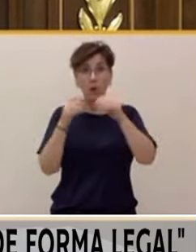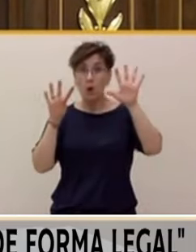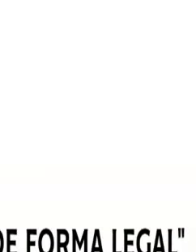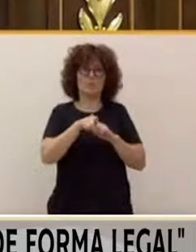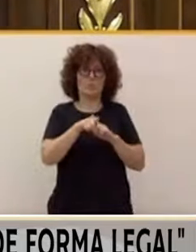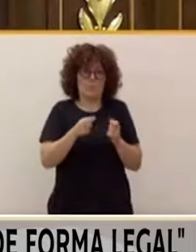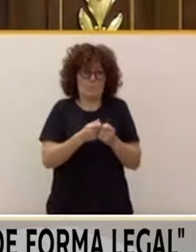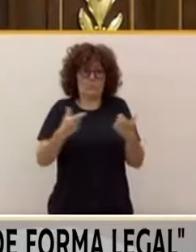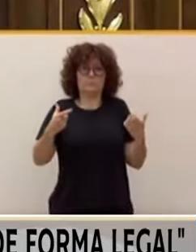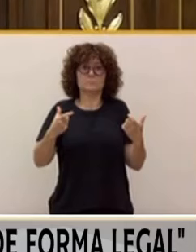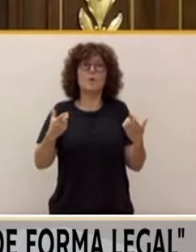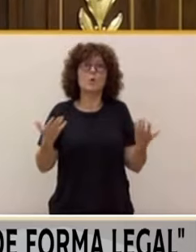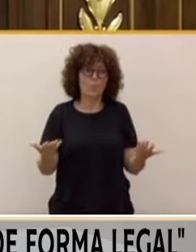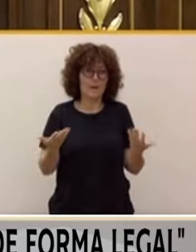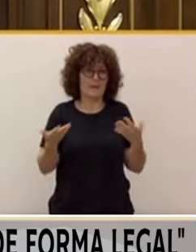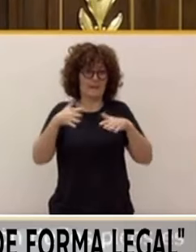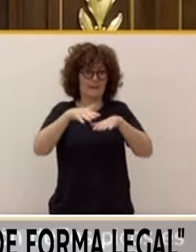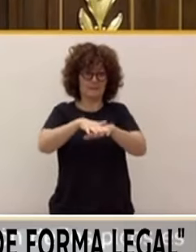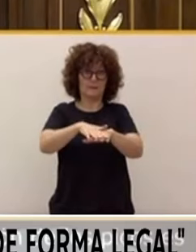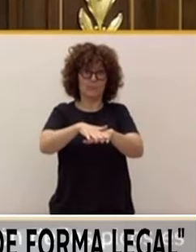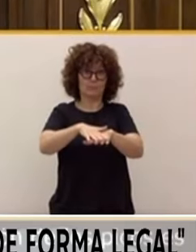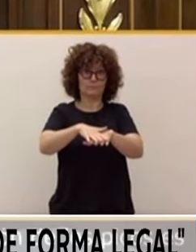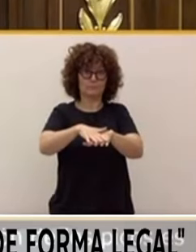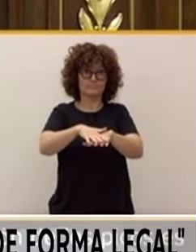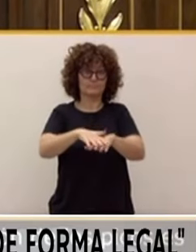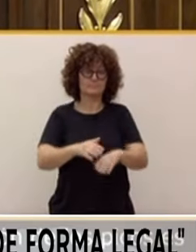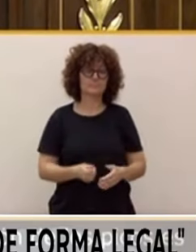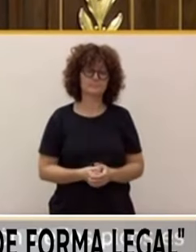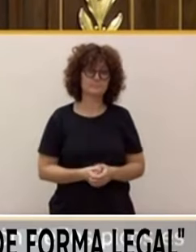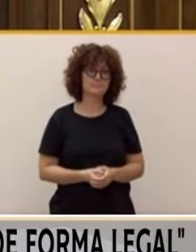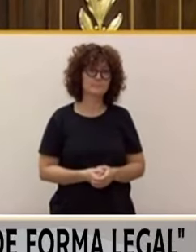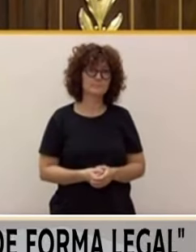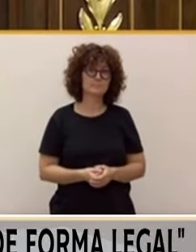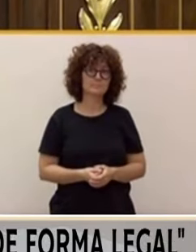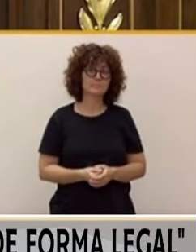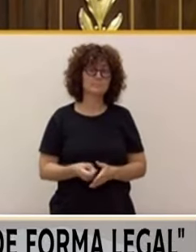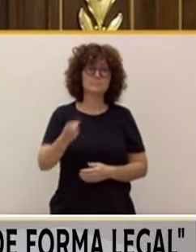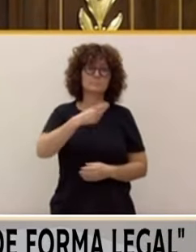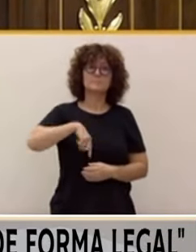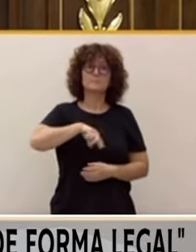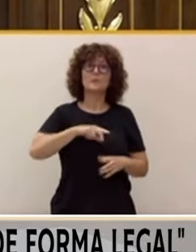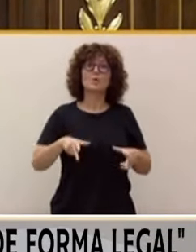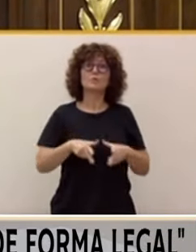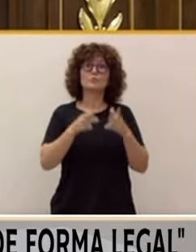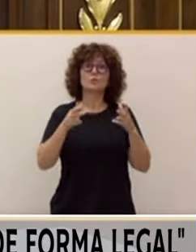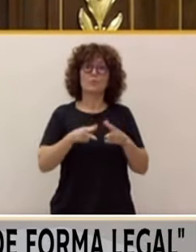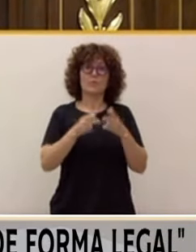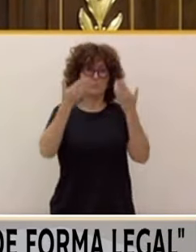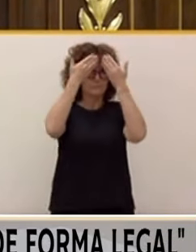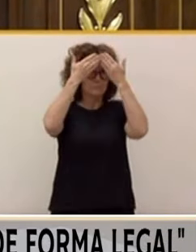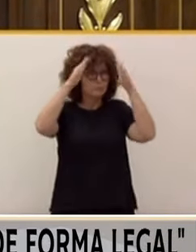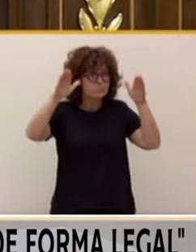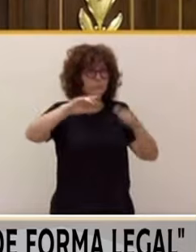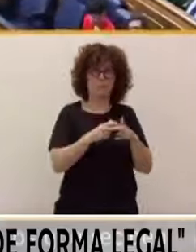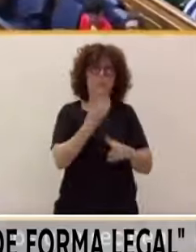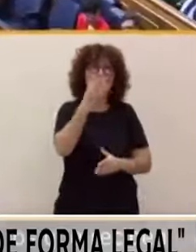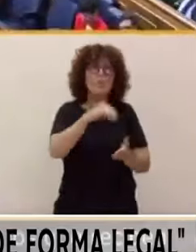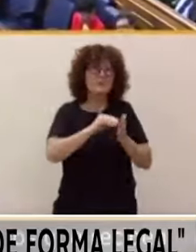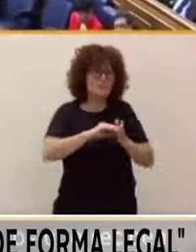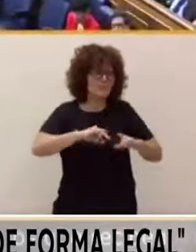regular. Como sociedad abierta y plural que somos, debemos respetar la diversidad de quienes se instalan en nuestro